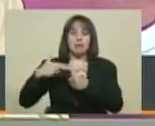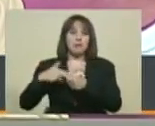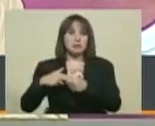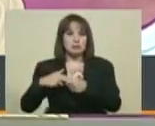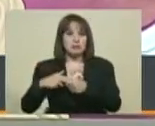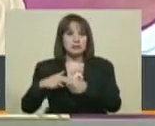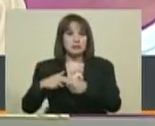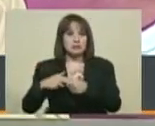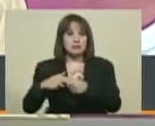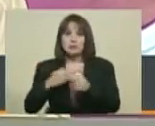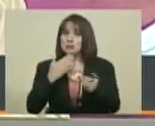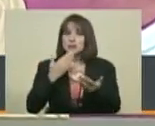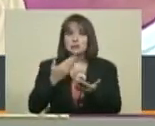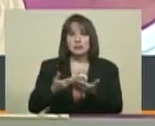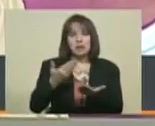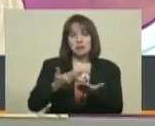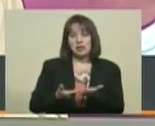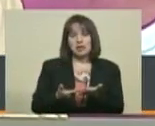se les solicitaba